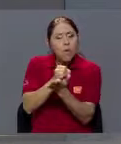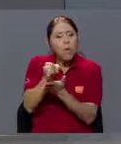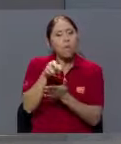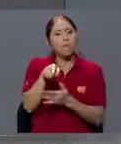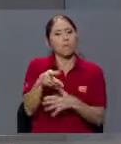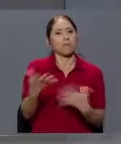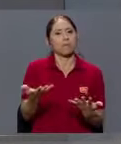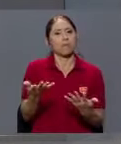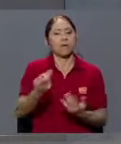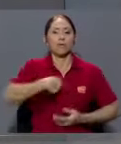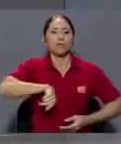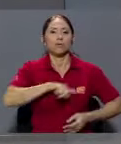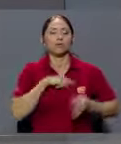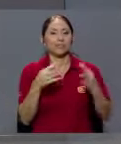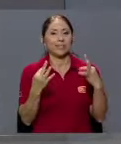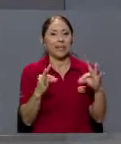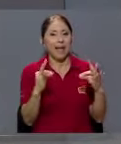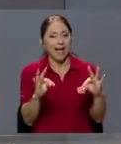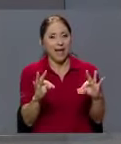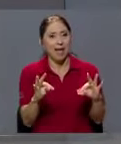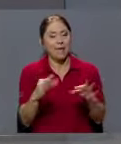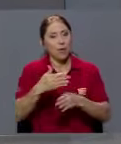pues procuraremos